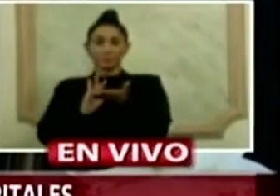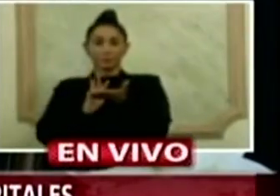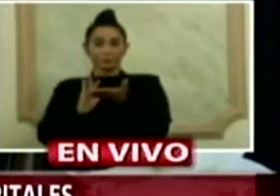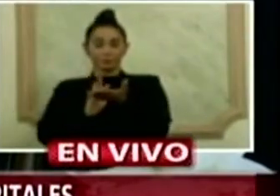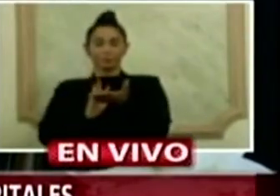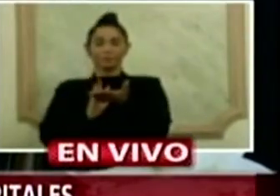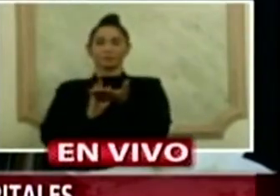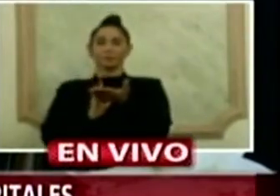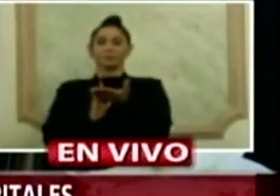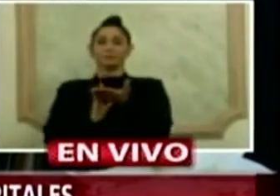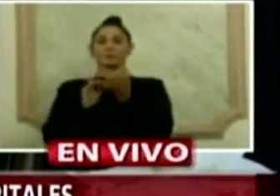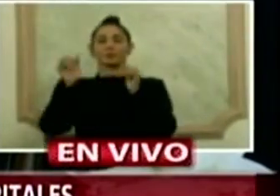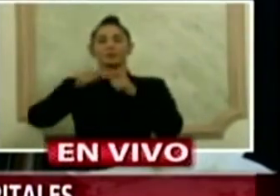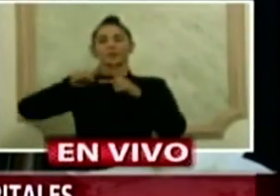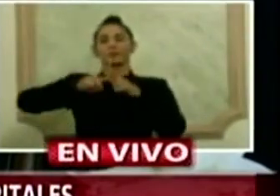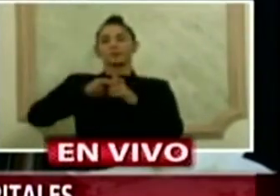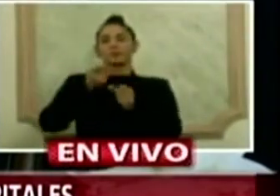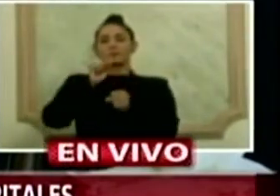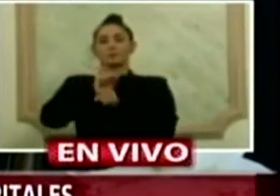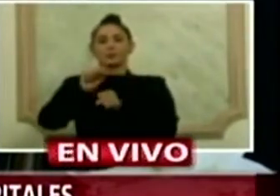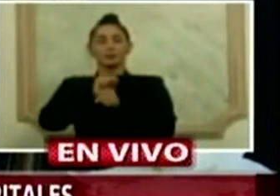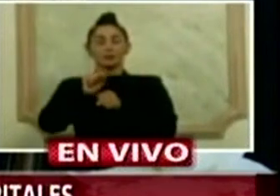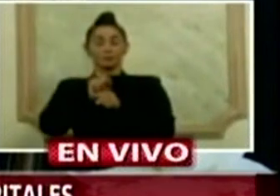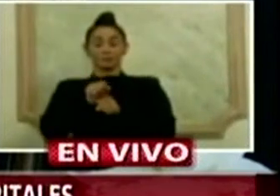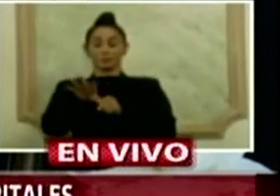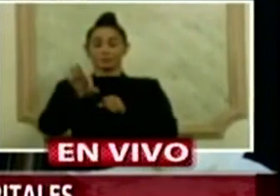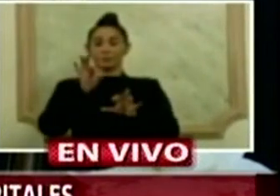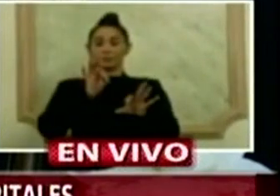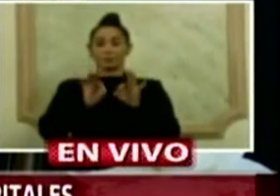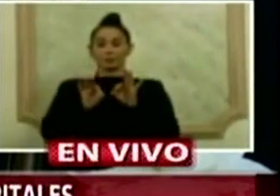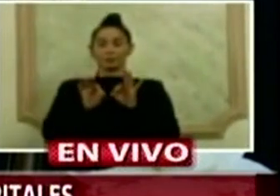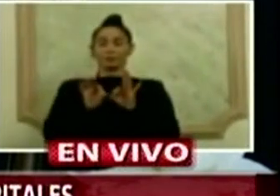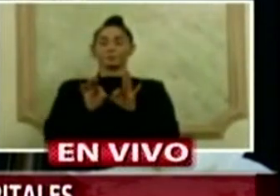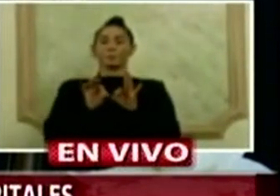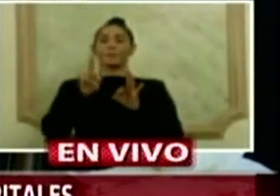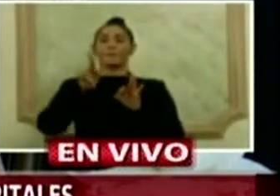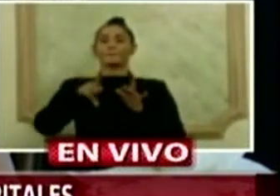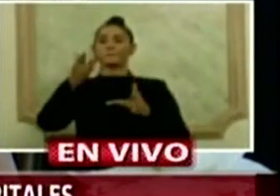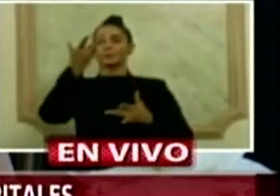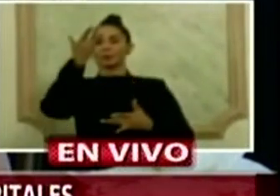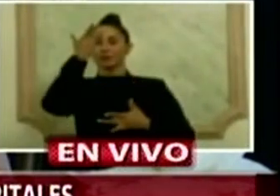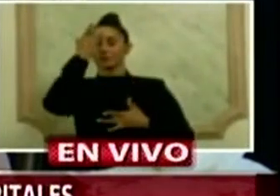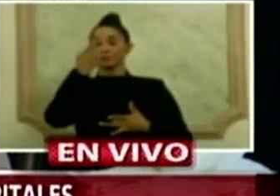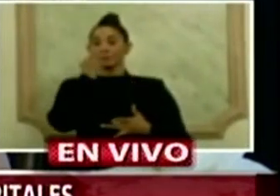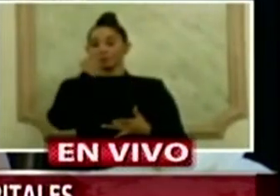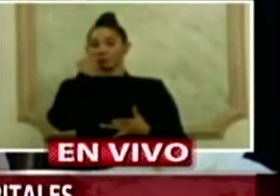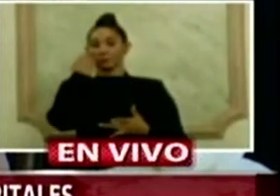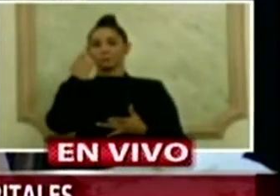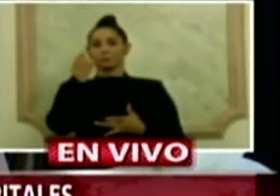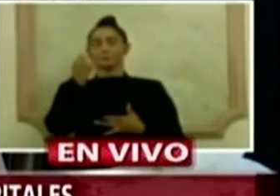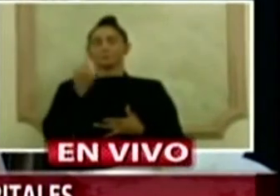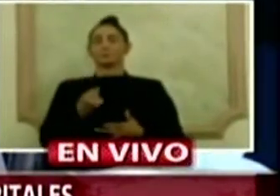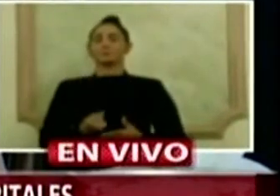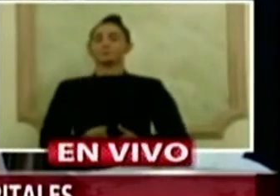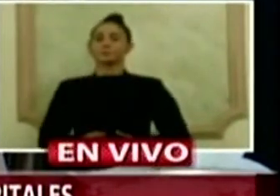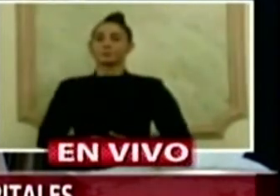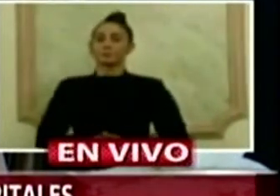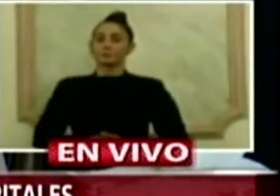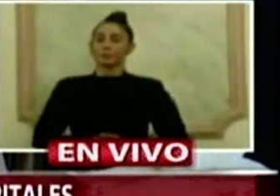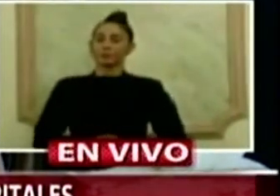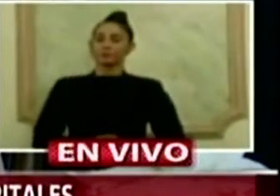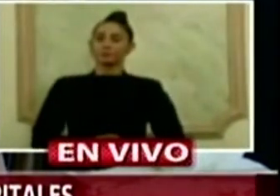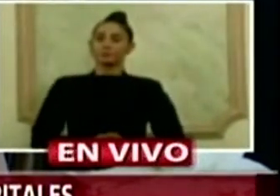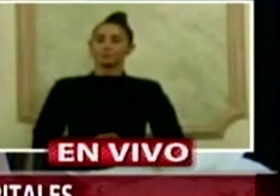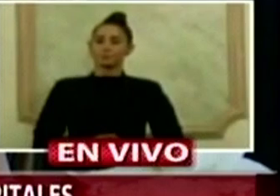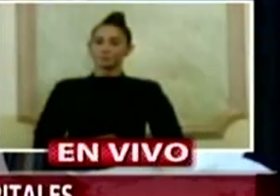listos para iniciar inmediatamente el trabajo de lo que es la aplicación de las pruebas